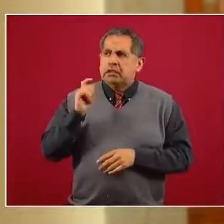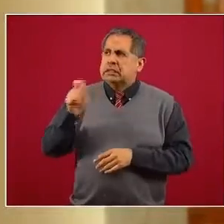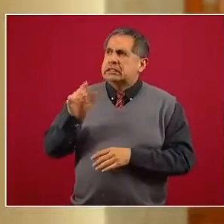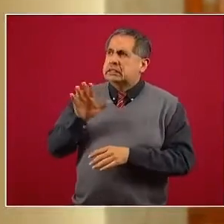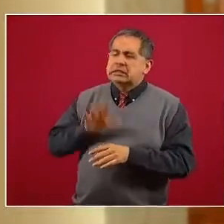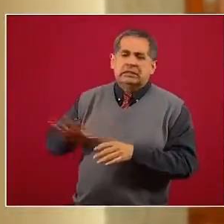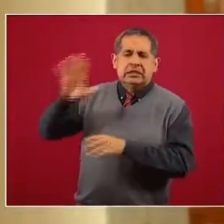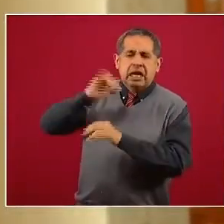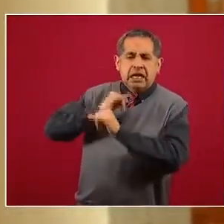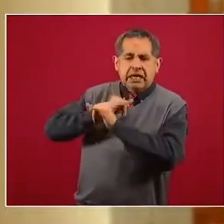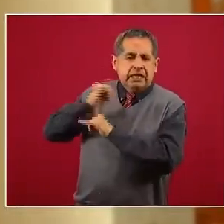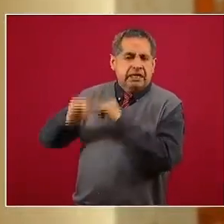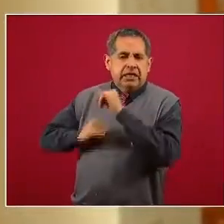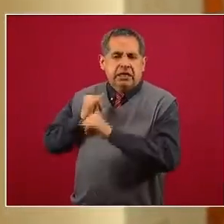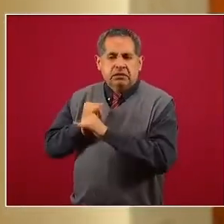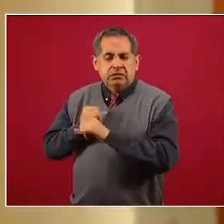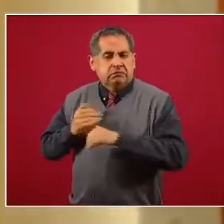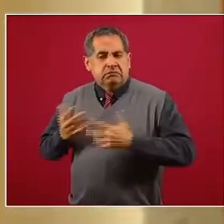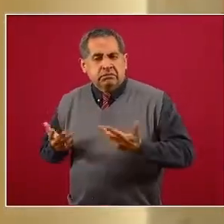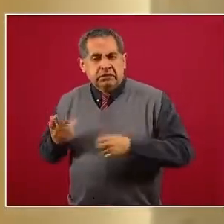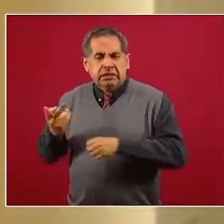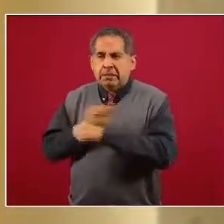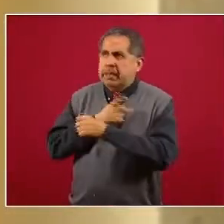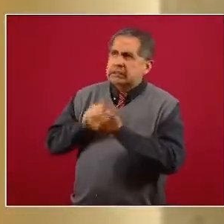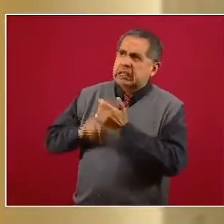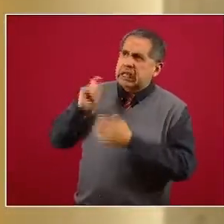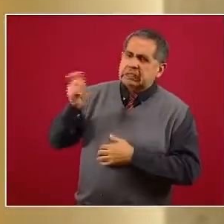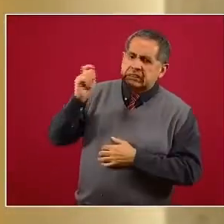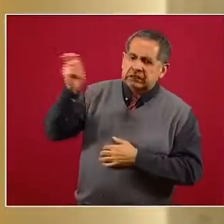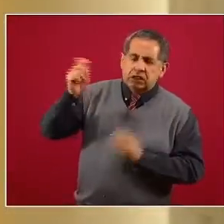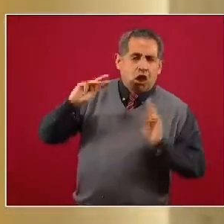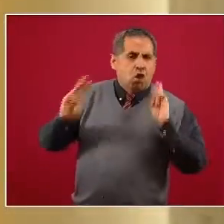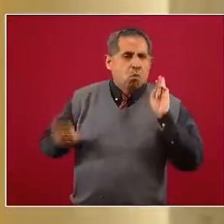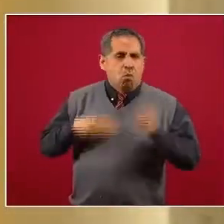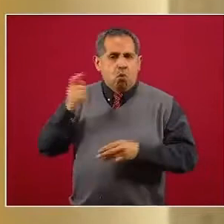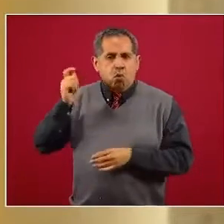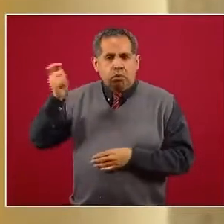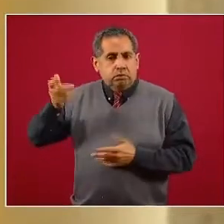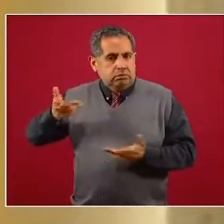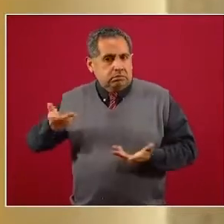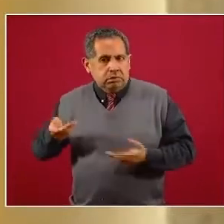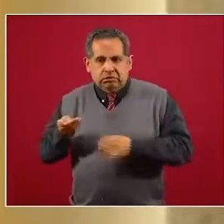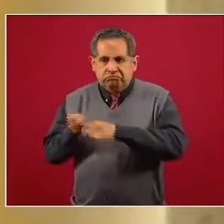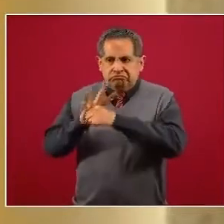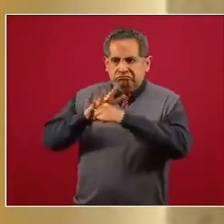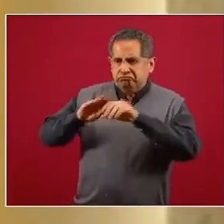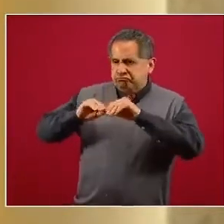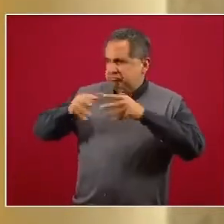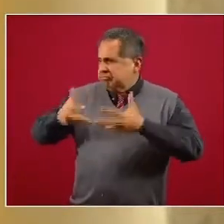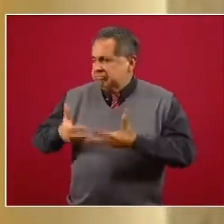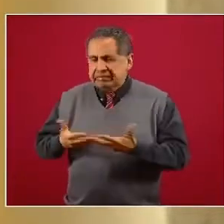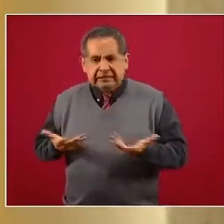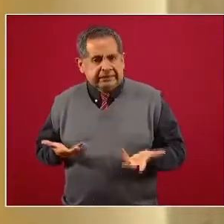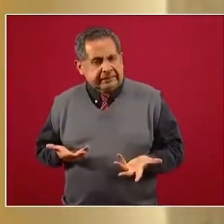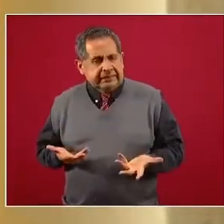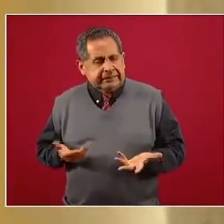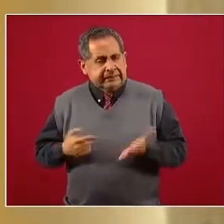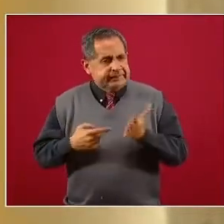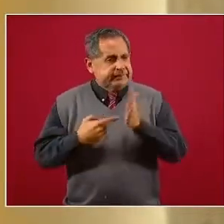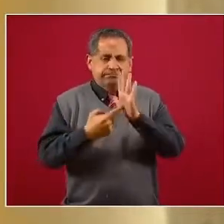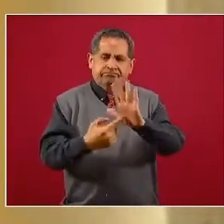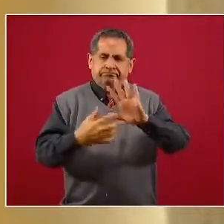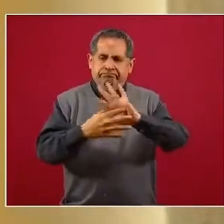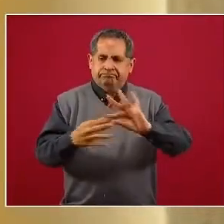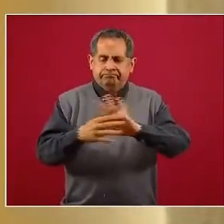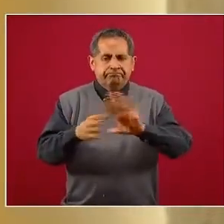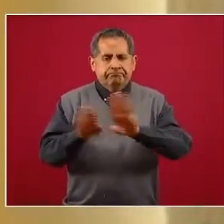contexto internacional y de lo que está ocurriendo pues a nivel mundial con esta pandemia y pues enfatizar en